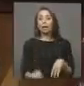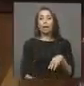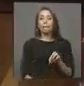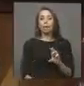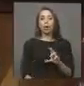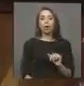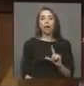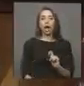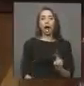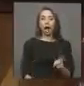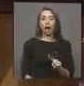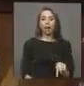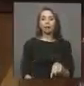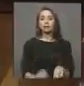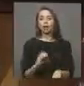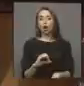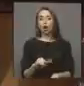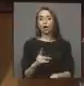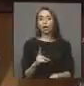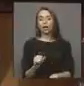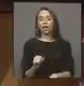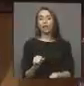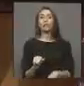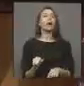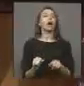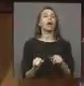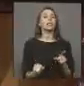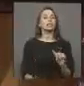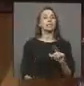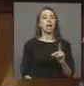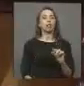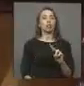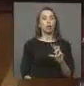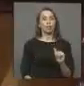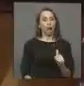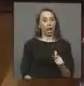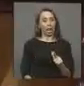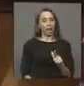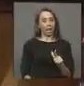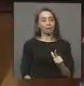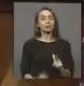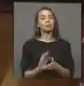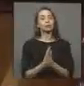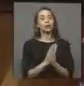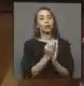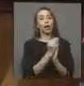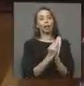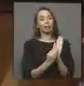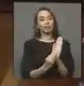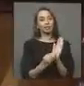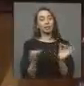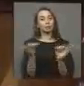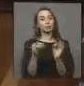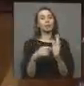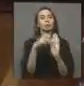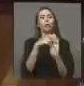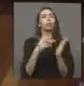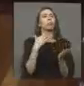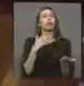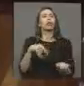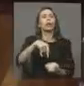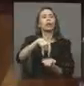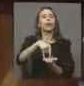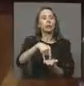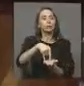Morales, don Celso, Ojeda, don Sergio y Sandoval, don David. En cuanto a los antecedentes que ilustran esta moción,